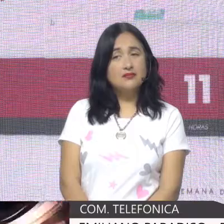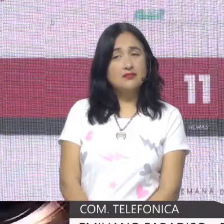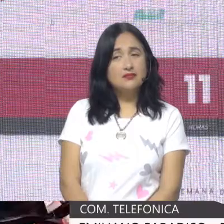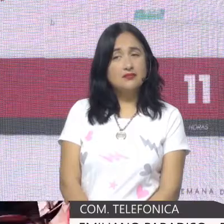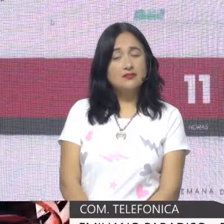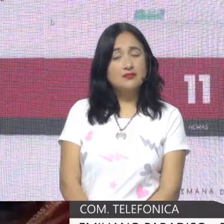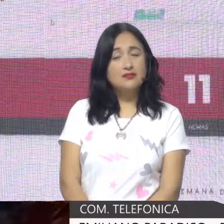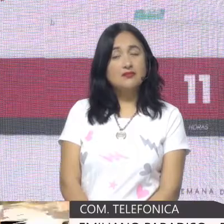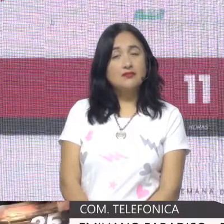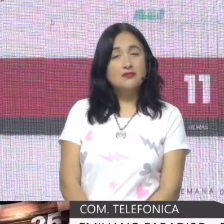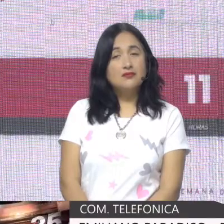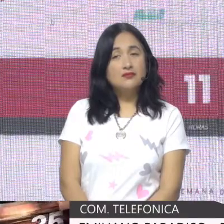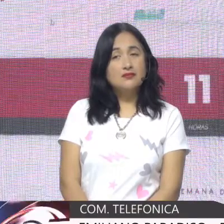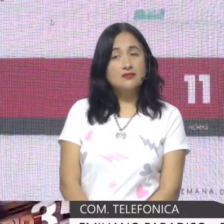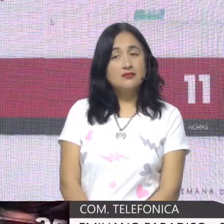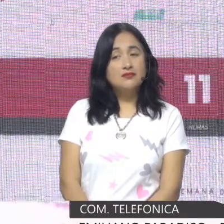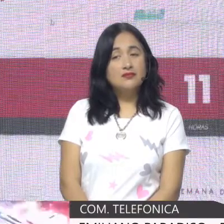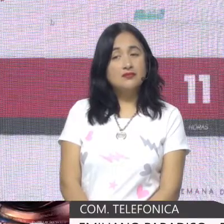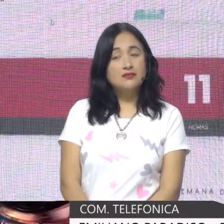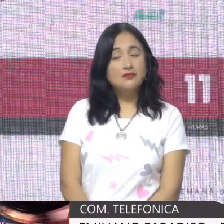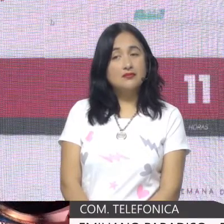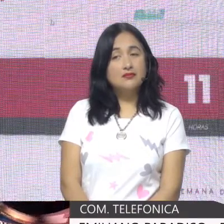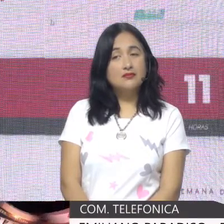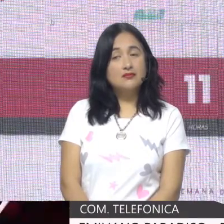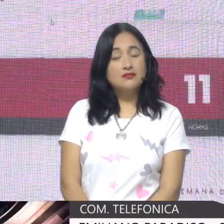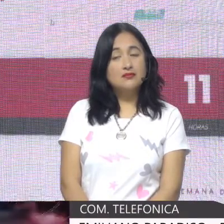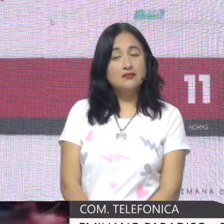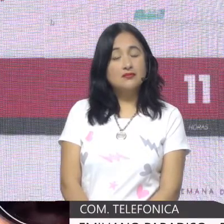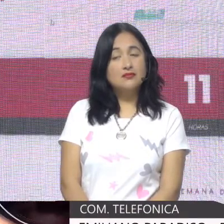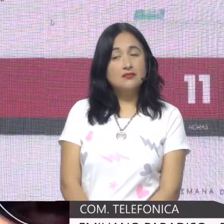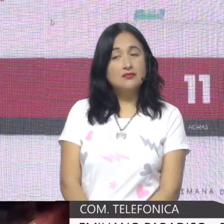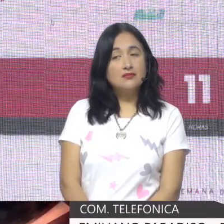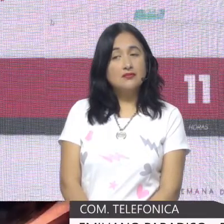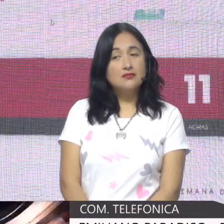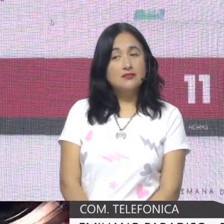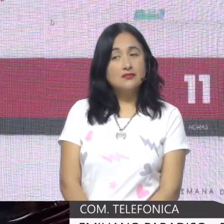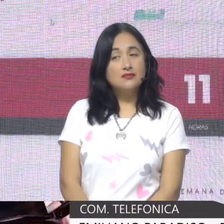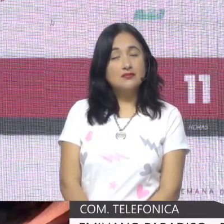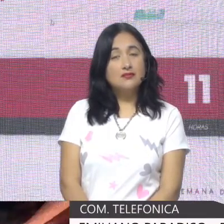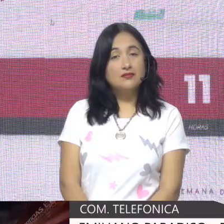vivo también, desde allá, para que puedan disfrutar a través del teléfono y